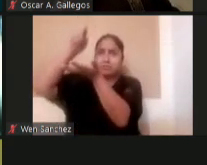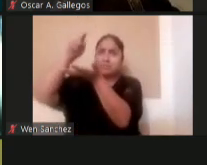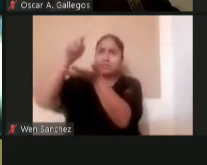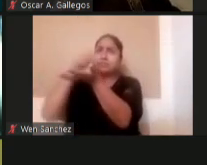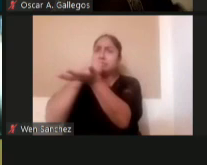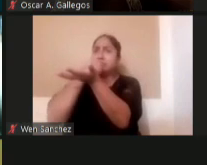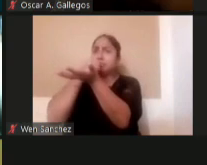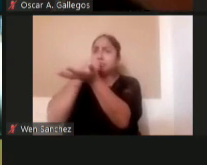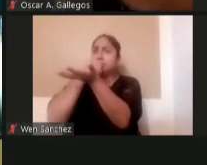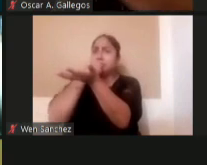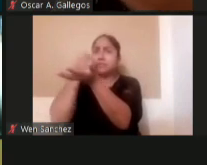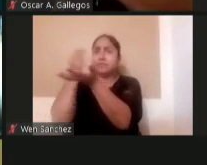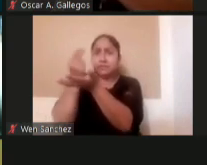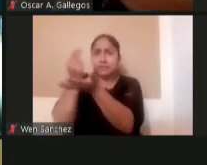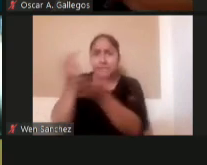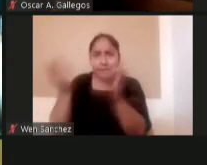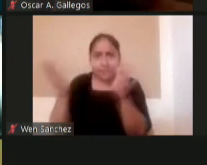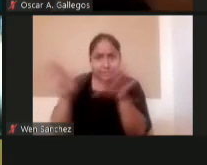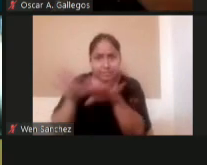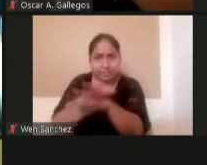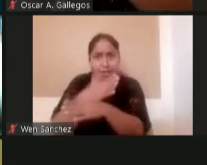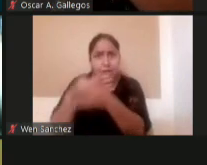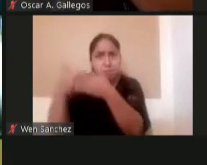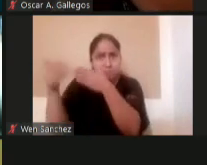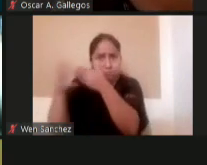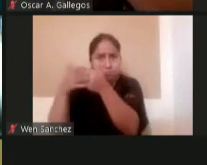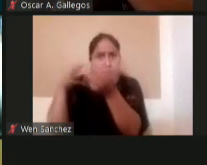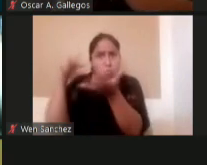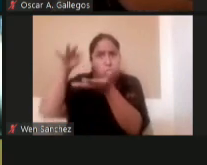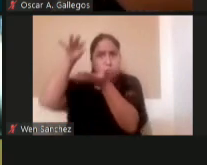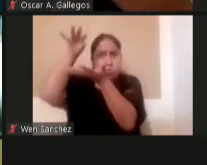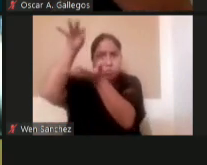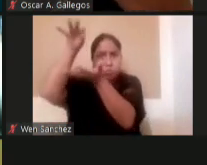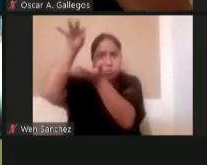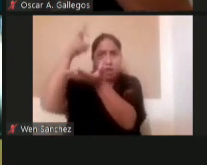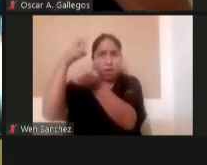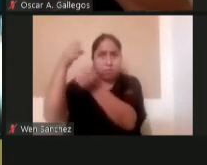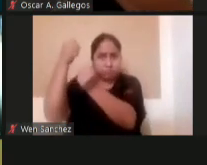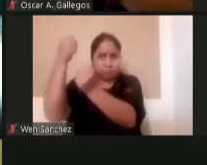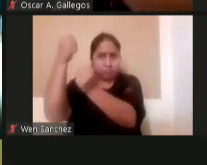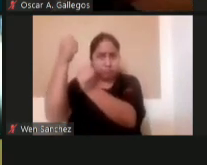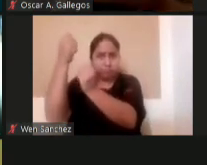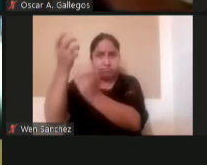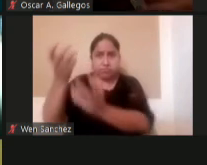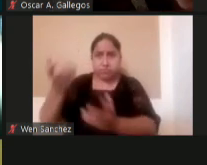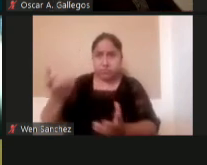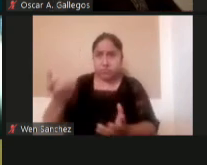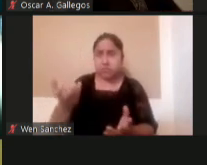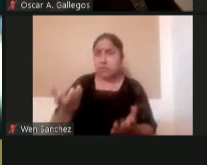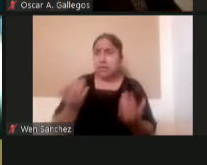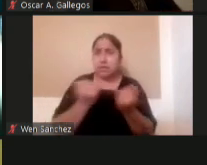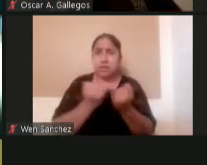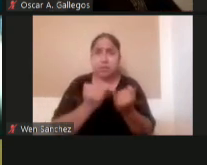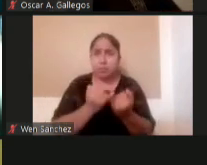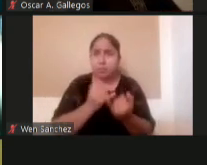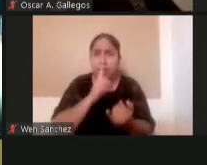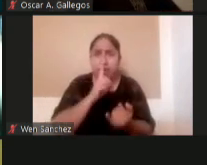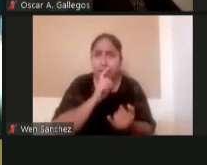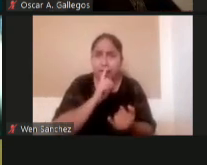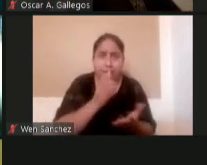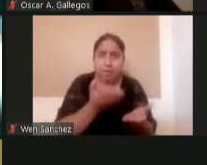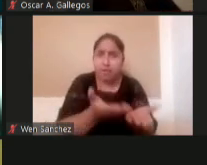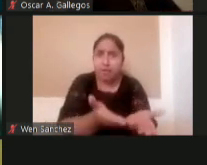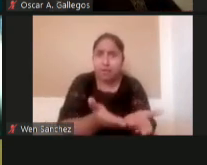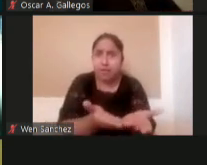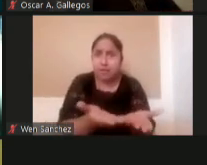de los recursos. Repito, no únicamente de la energía eléctrica, sino del agua, que es un recurso tan importante y no renovable.